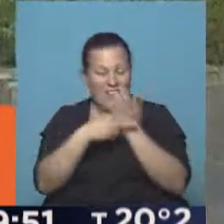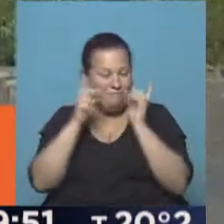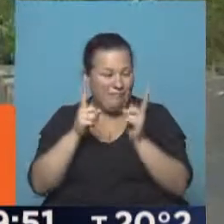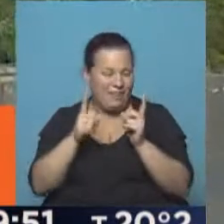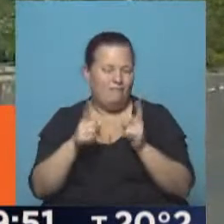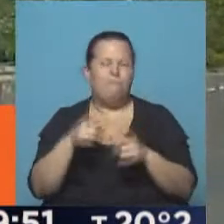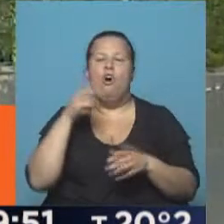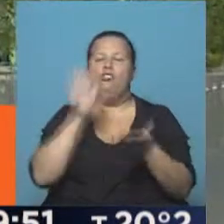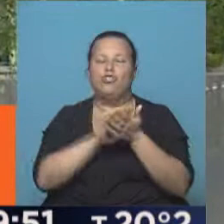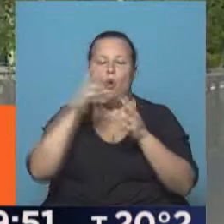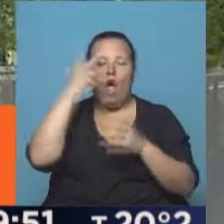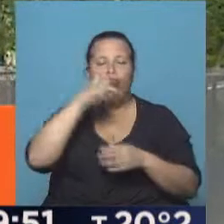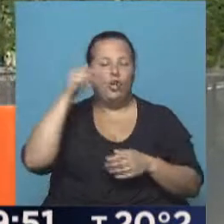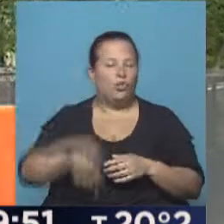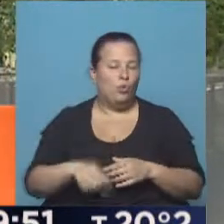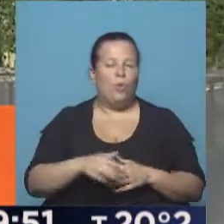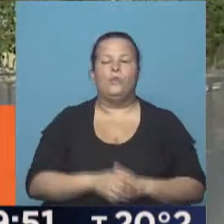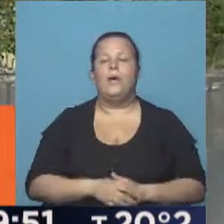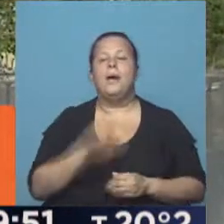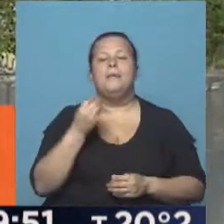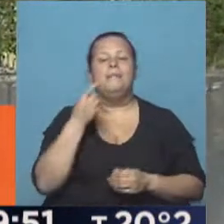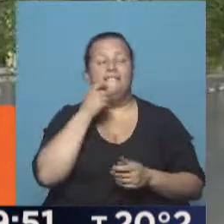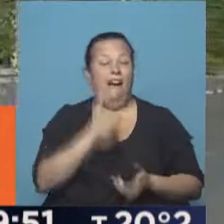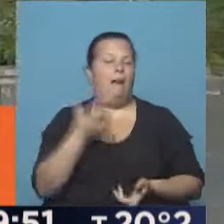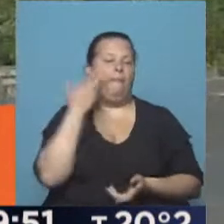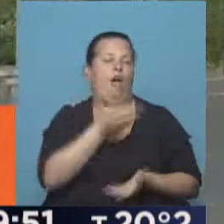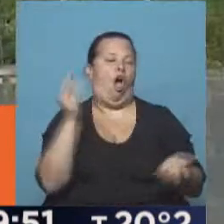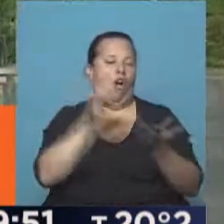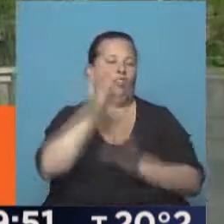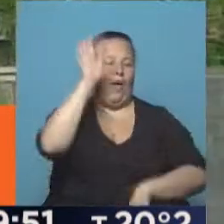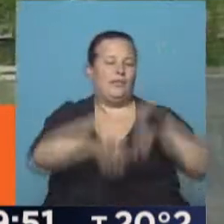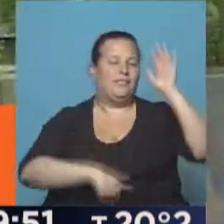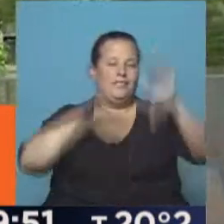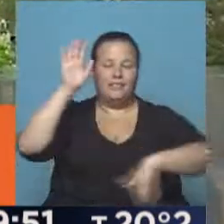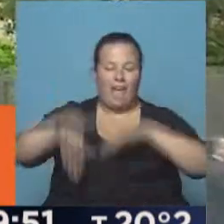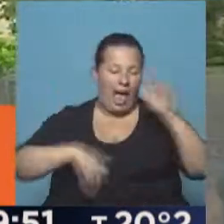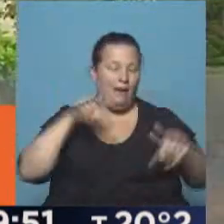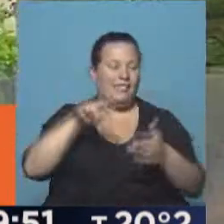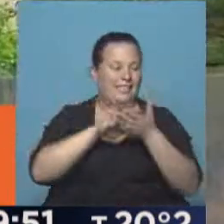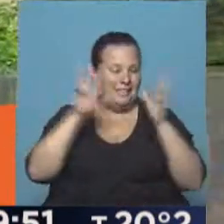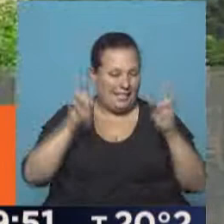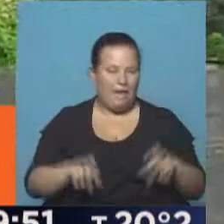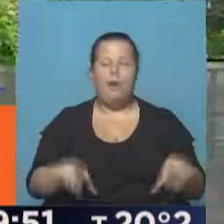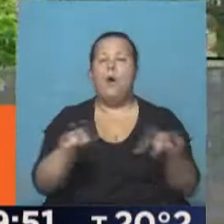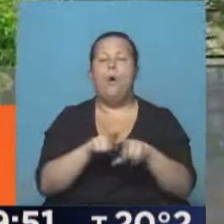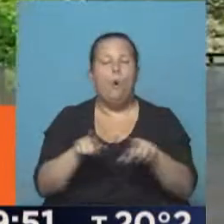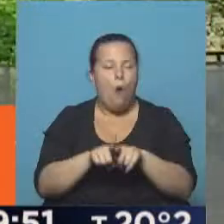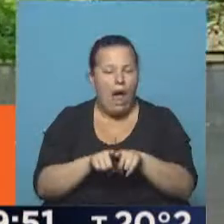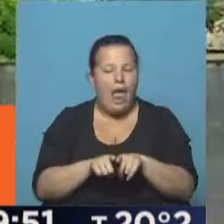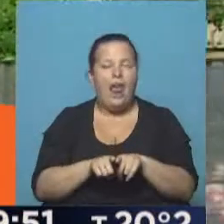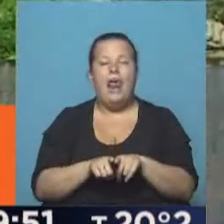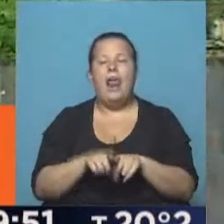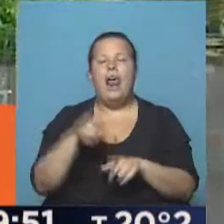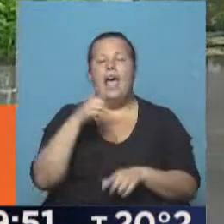en la causa hotesur para pedir nuevas citaciones justamente en esta causa lo mismo pasaría